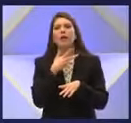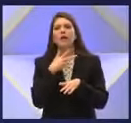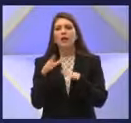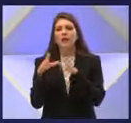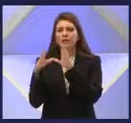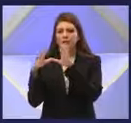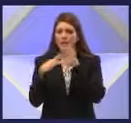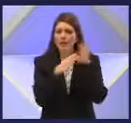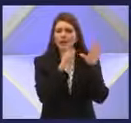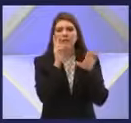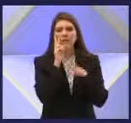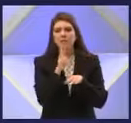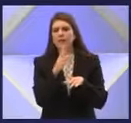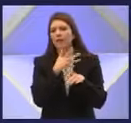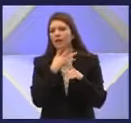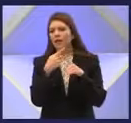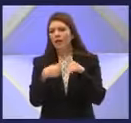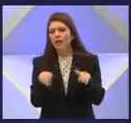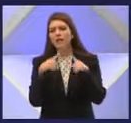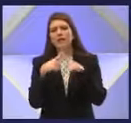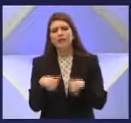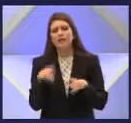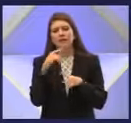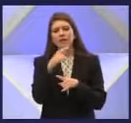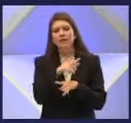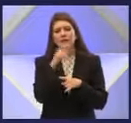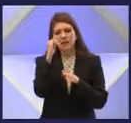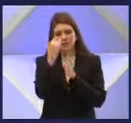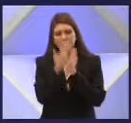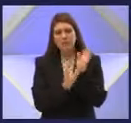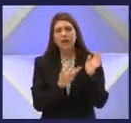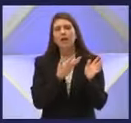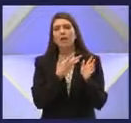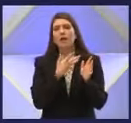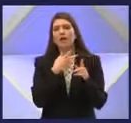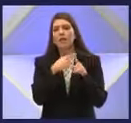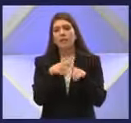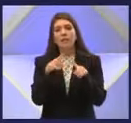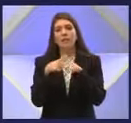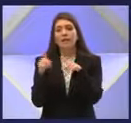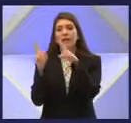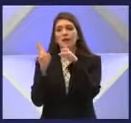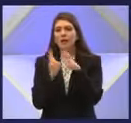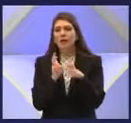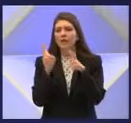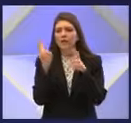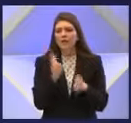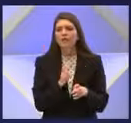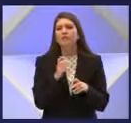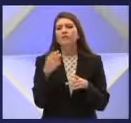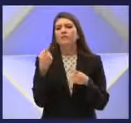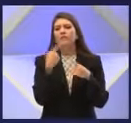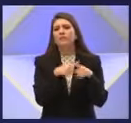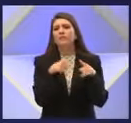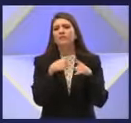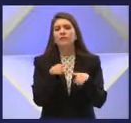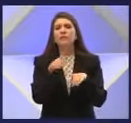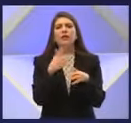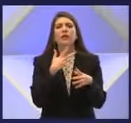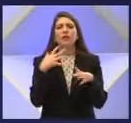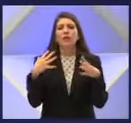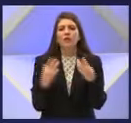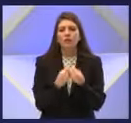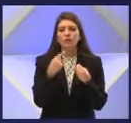imágenes etcétera y otras aplicaciones basadas en posicionamiento global gps o el galileo nss junto con el